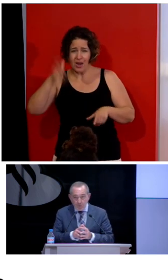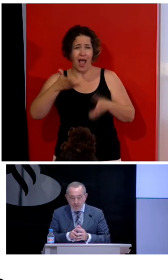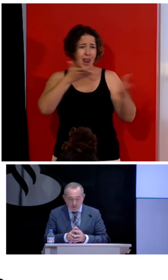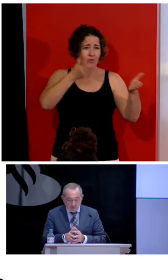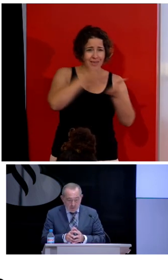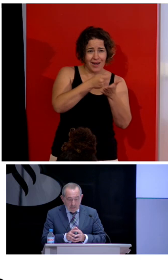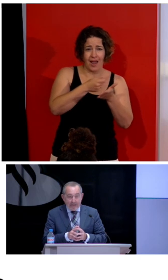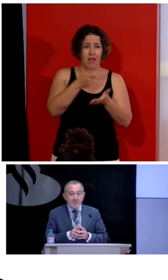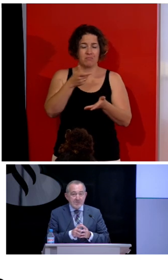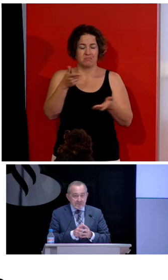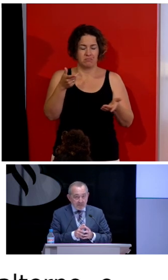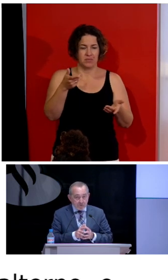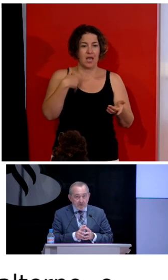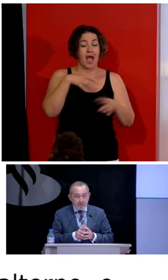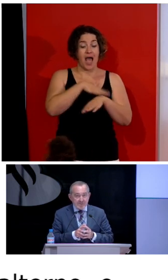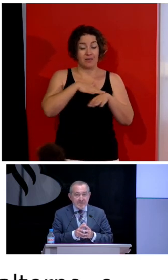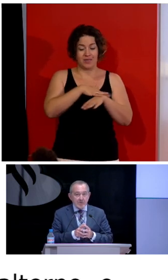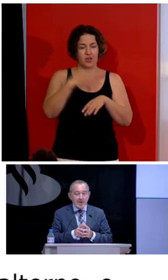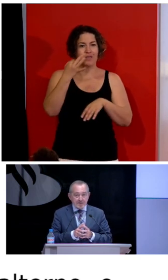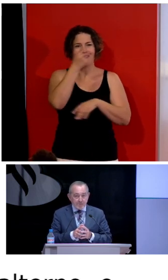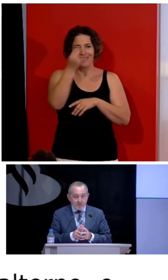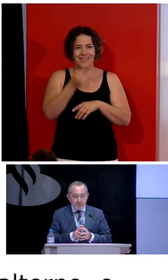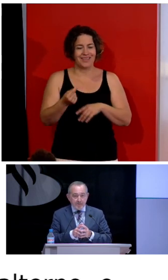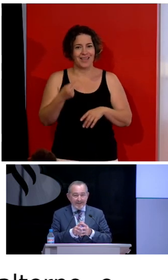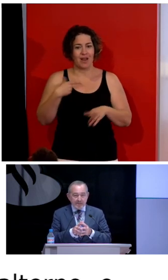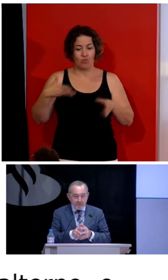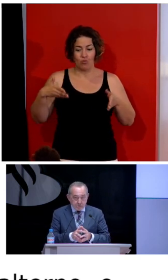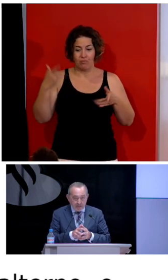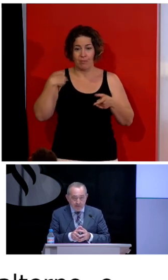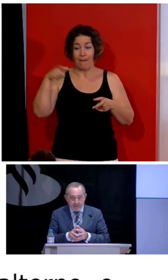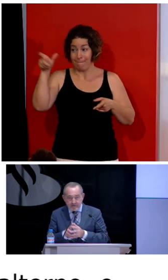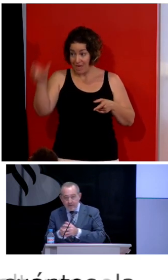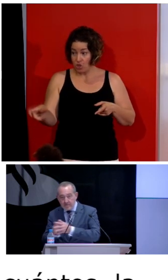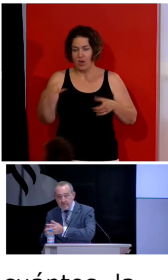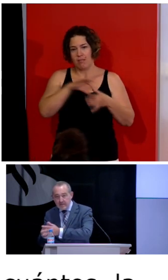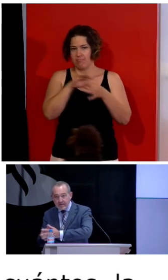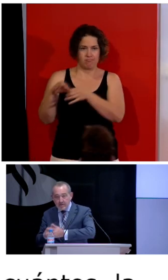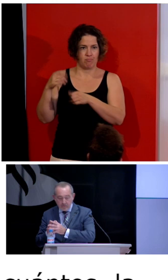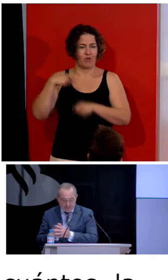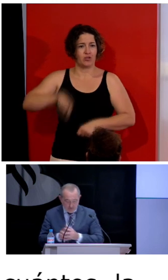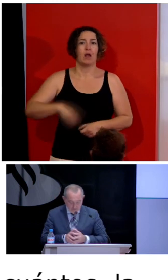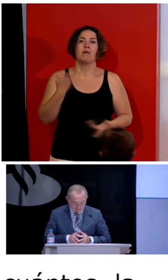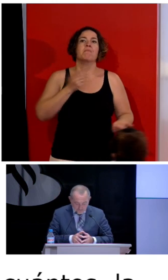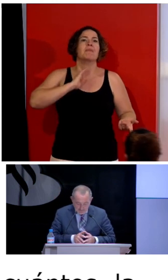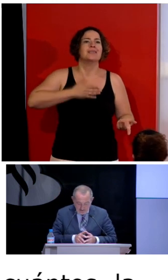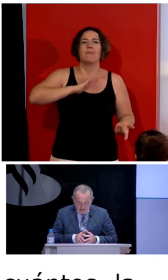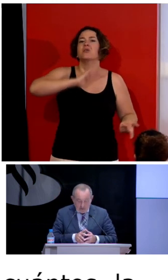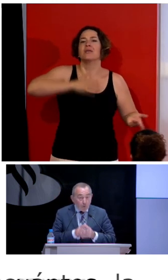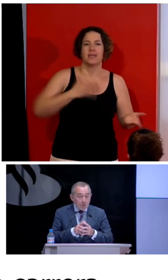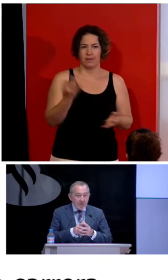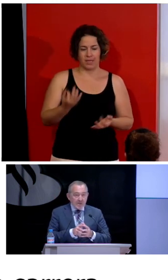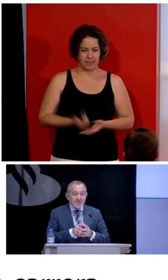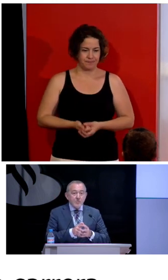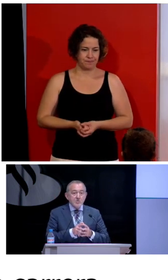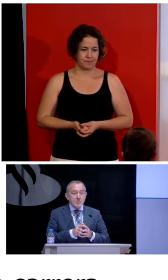no sé cuántos, la administración tiene que diseñar una carrera profesional para esa persona. ¿Qué pasa a partir del día de mañana o de pasado?